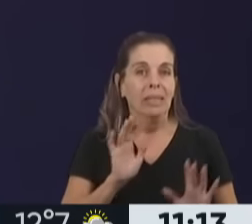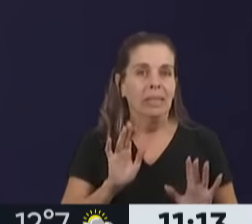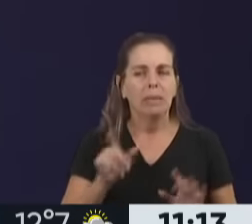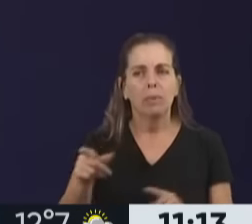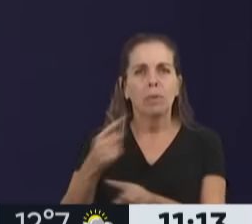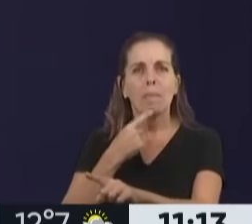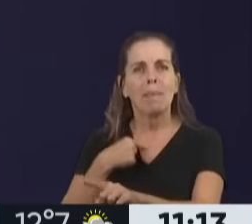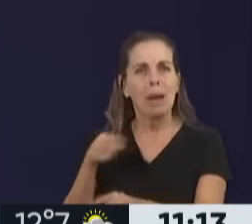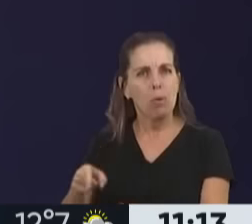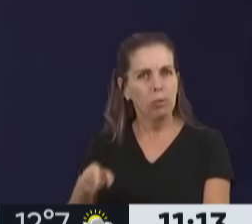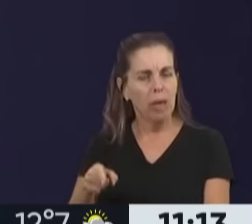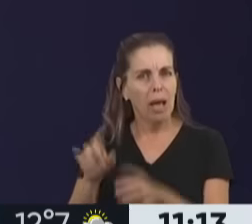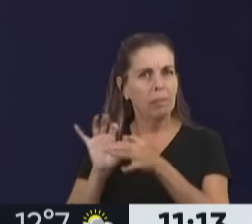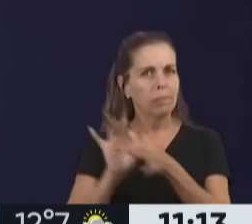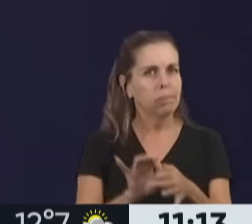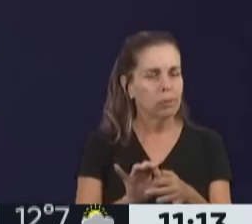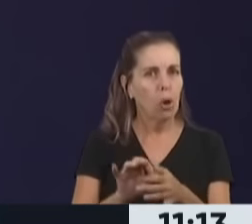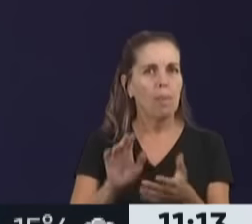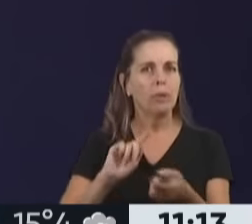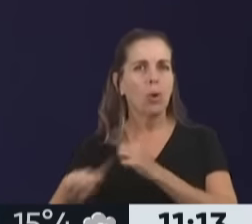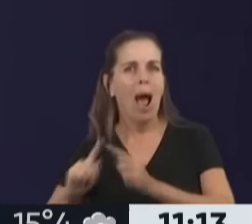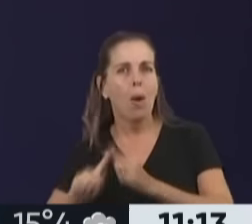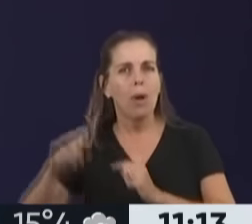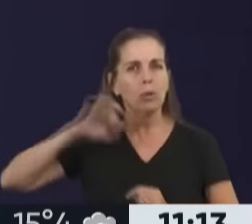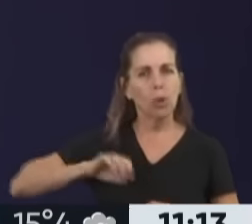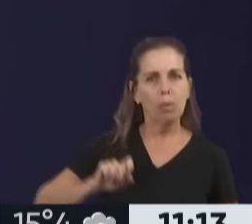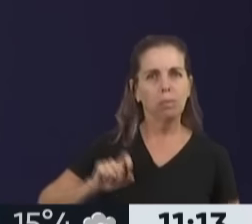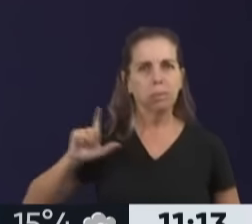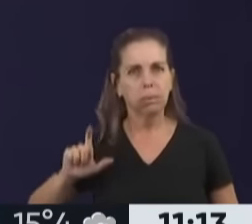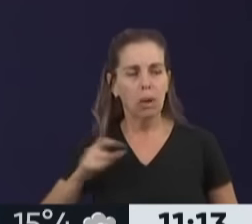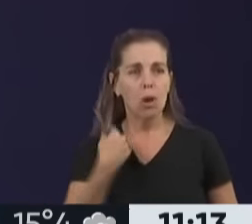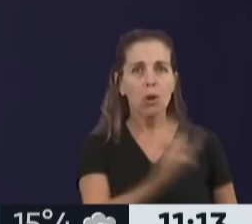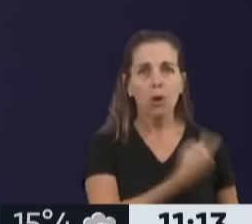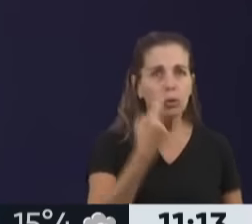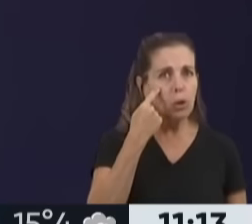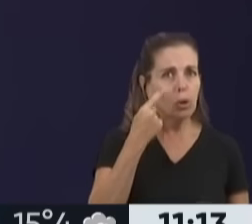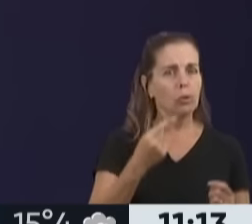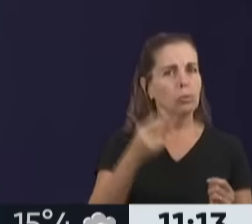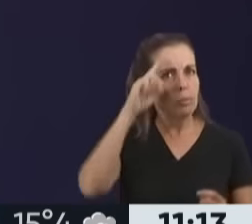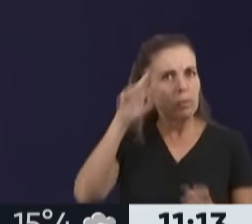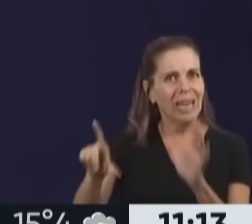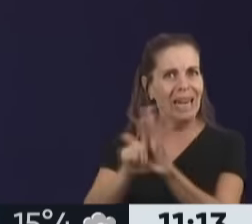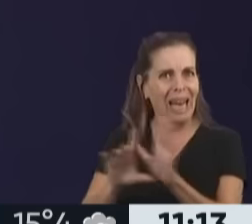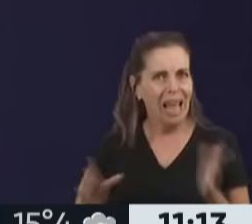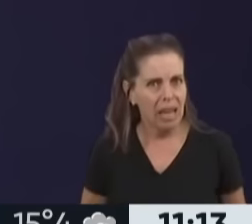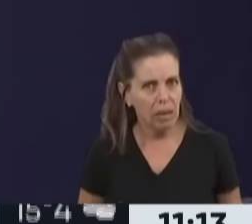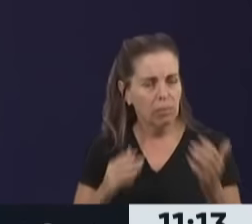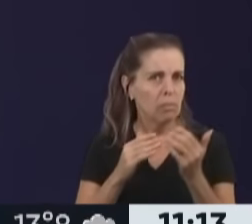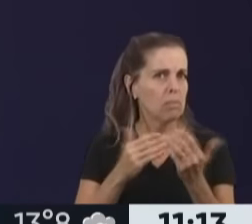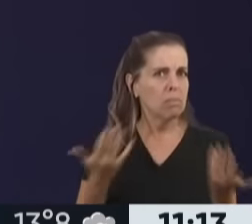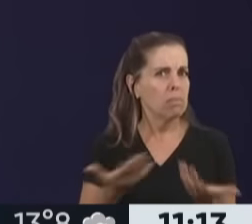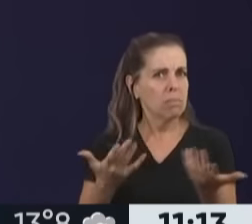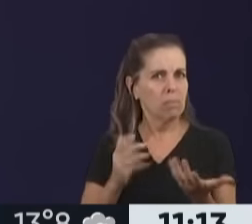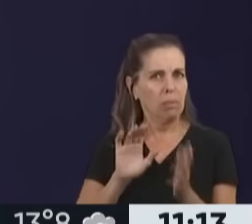pregunta apunta tema de paritaria nosotros no vamos a homologar por encima de la ley digamos o de las impugnaciones o de la de las cuestiones